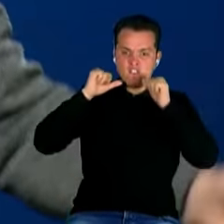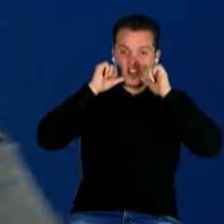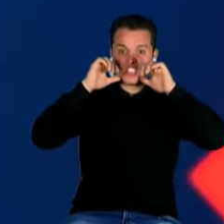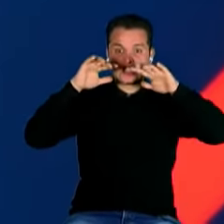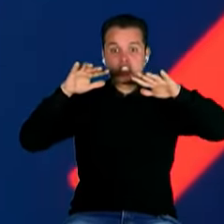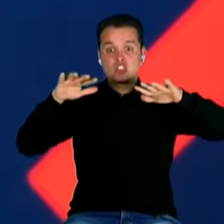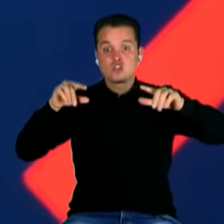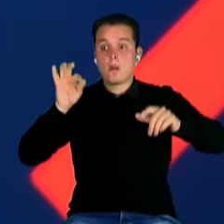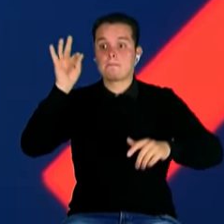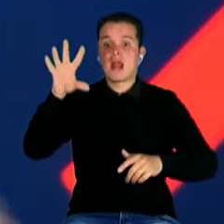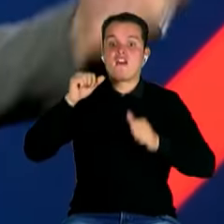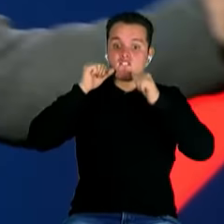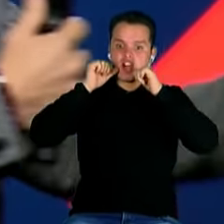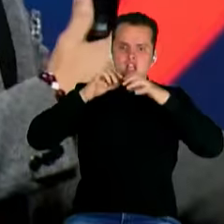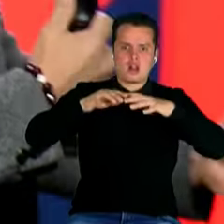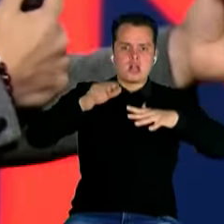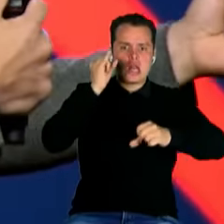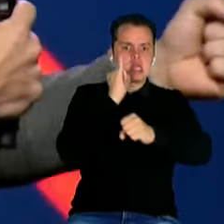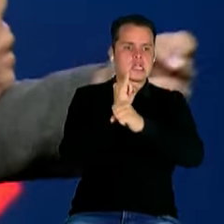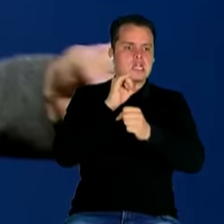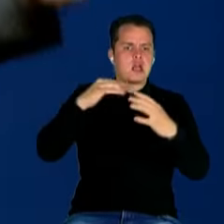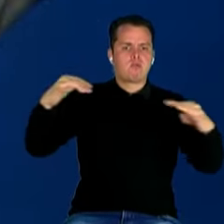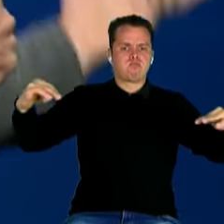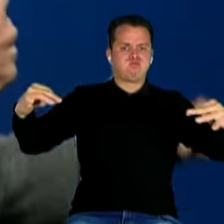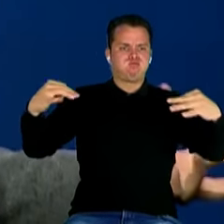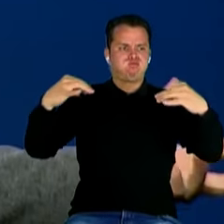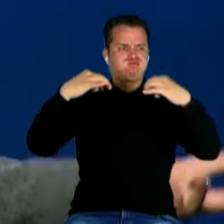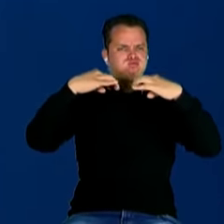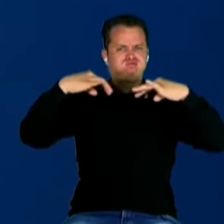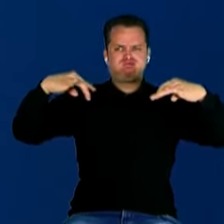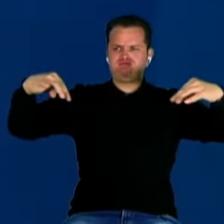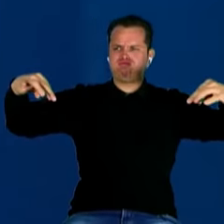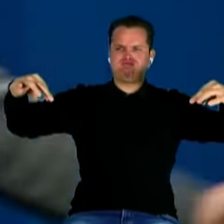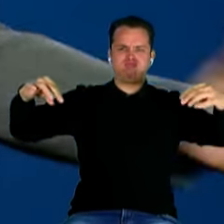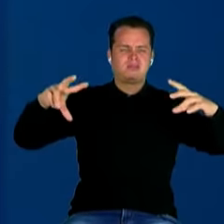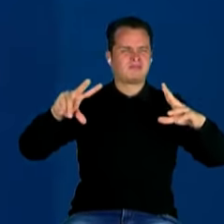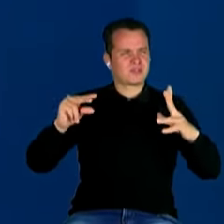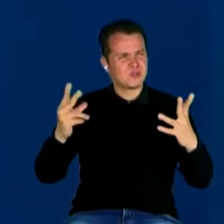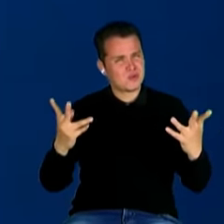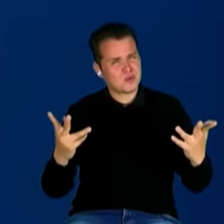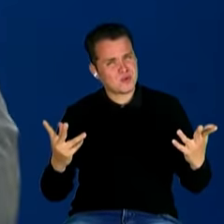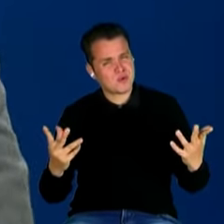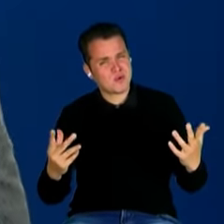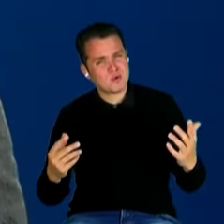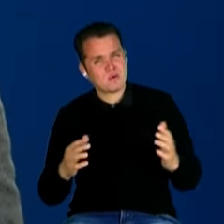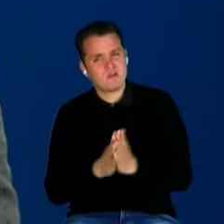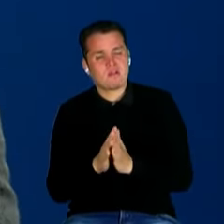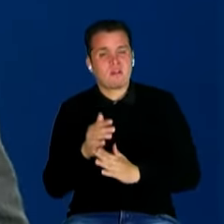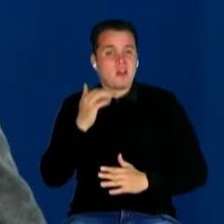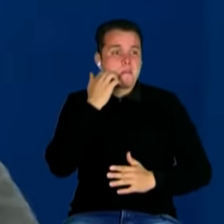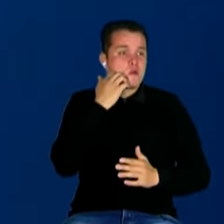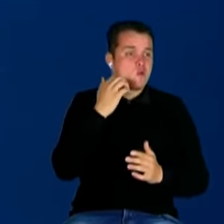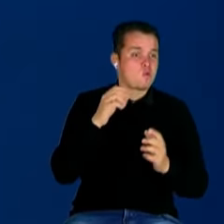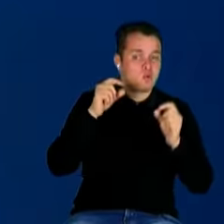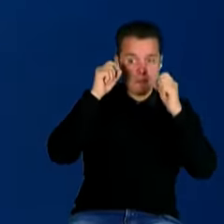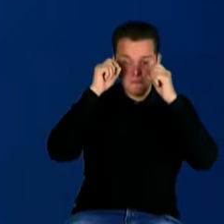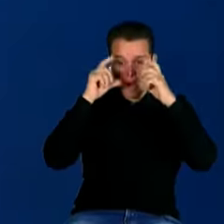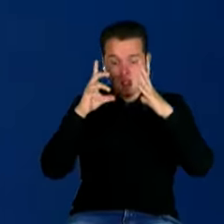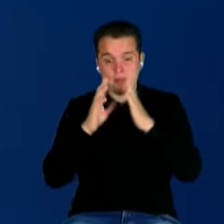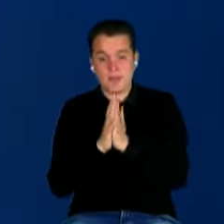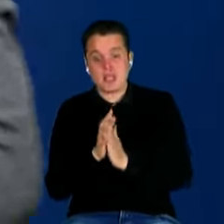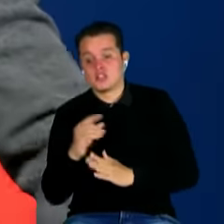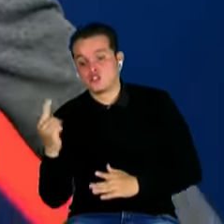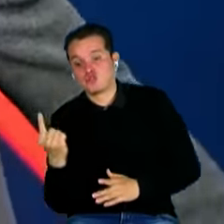iglesia se llena. Que si hacemos una actividad para que seas bendecido, las multitudes llegan. Pero si